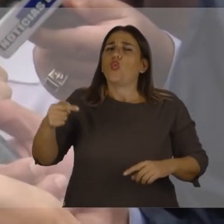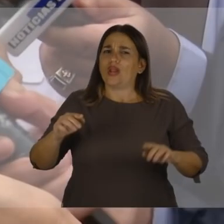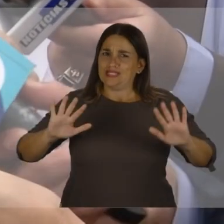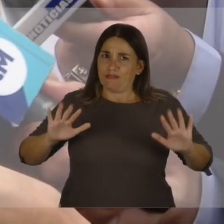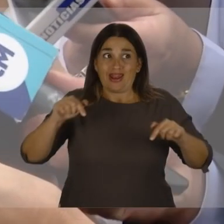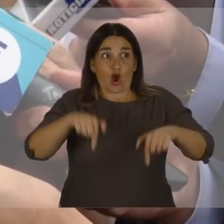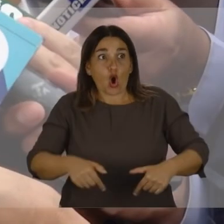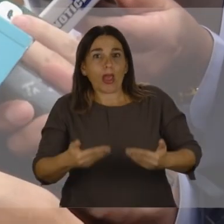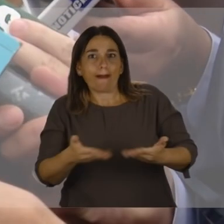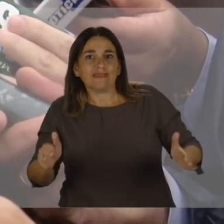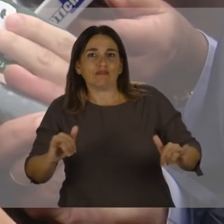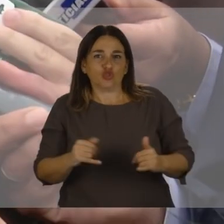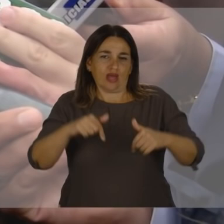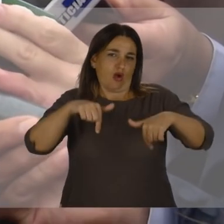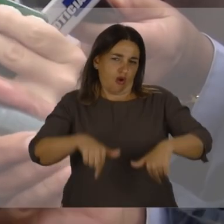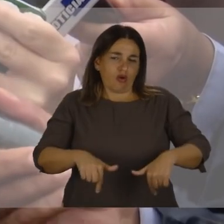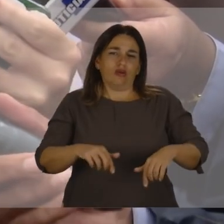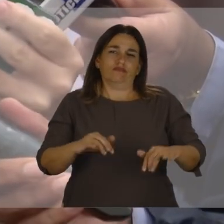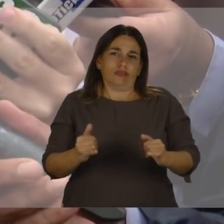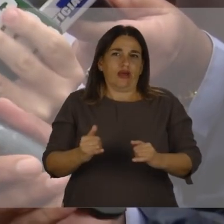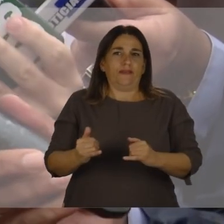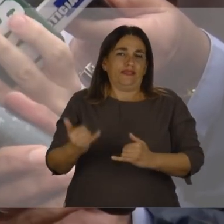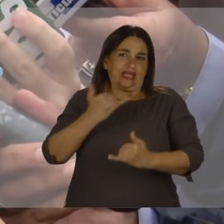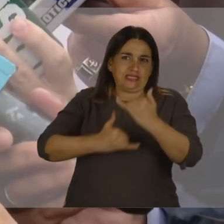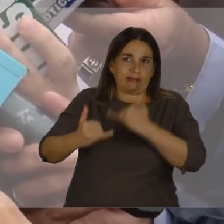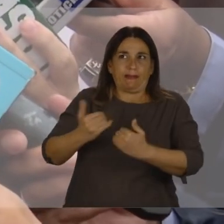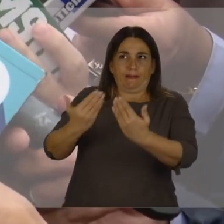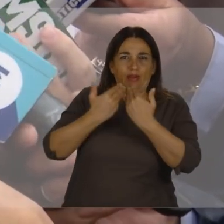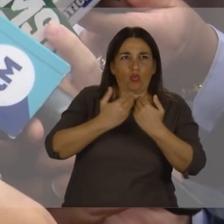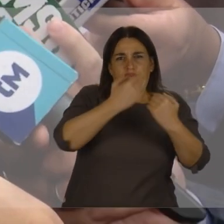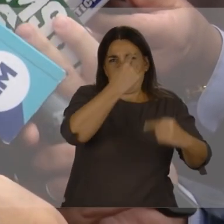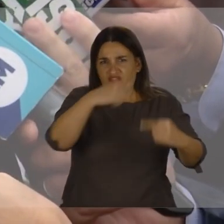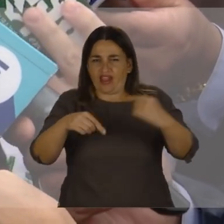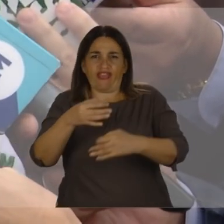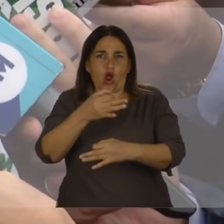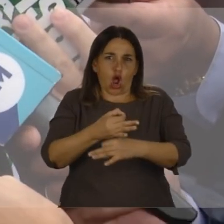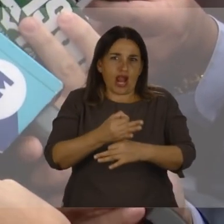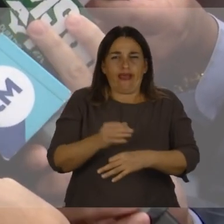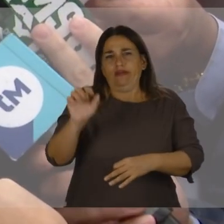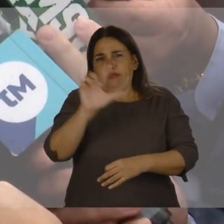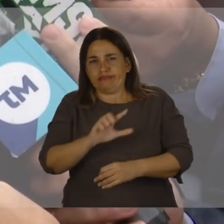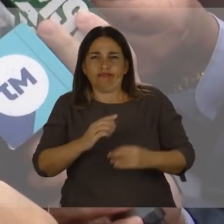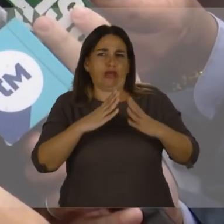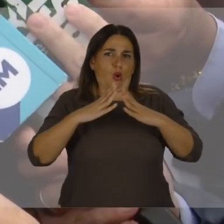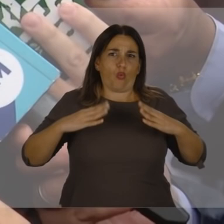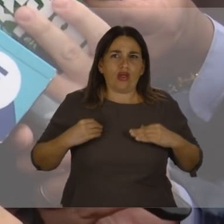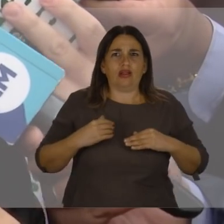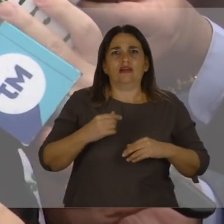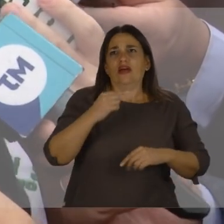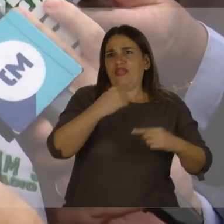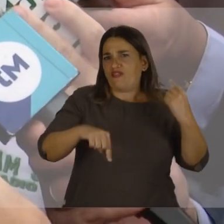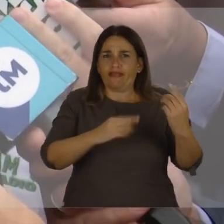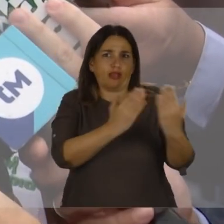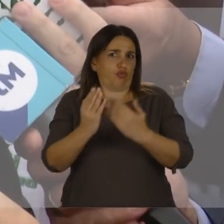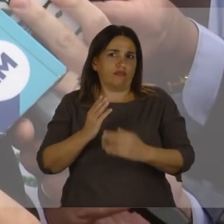una semana. Hoy ya empezamos a recibir mensajes de distintos centros escolares, muchos alumnos